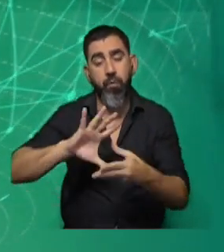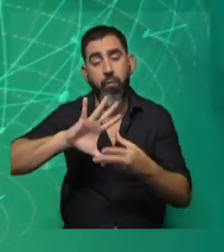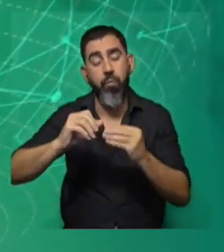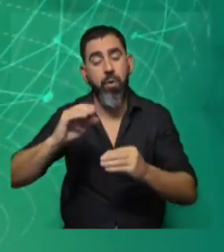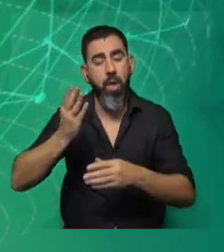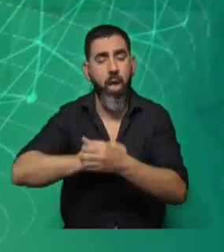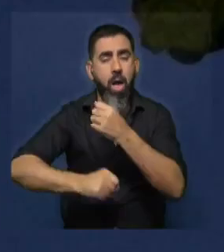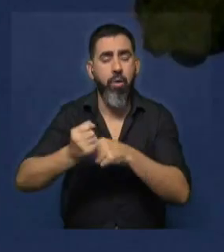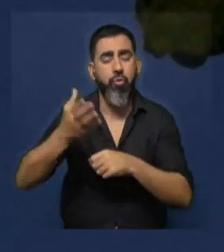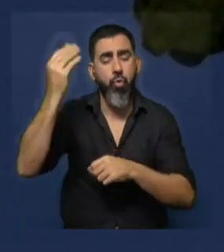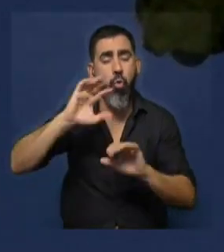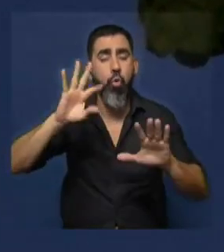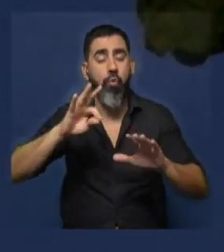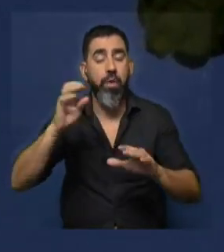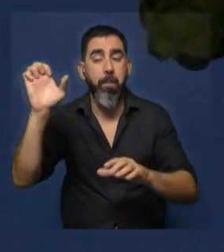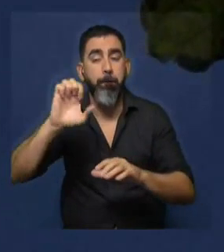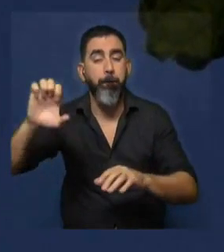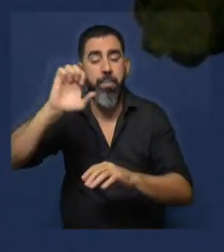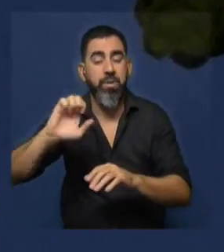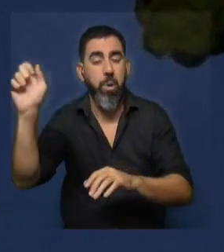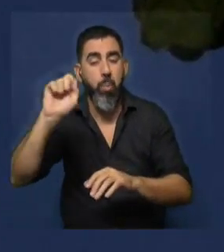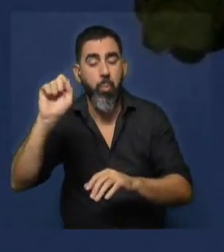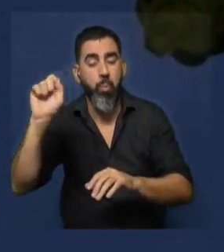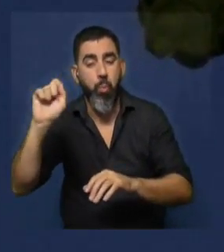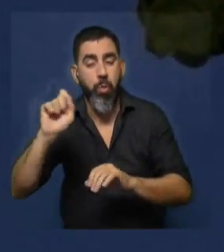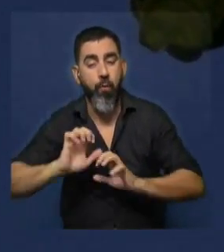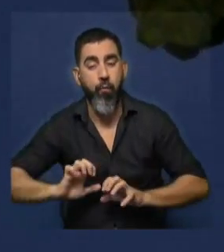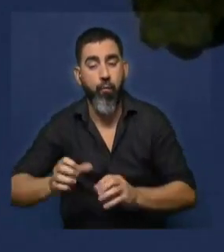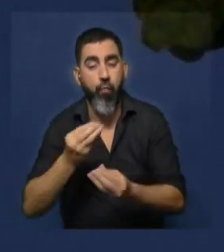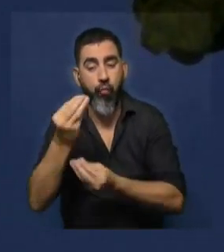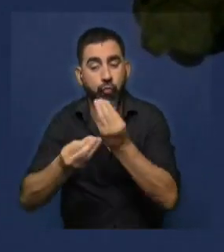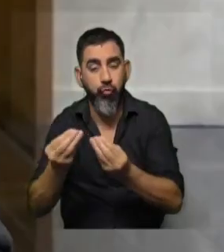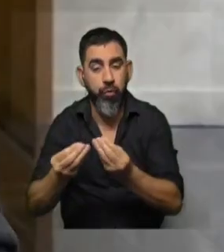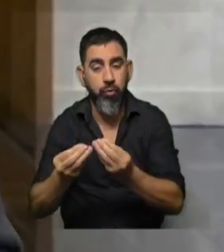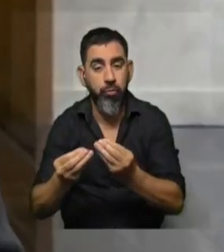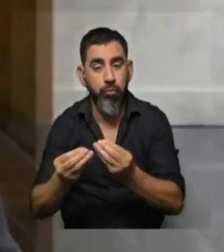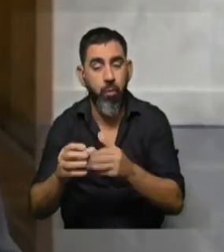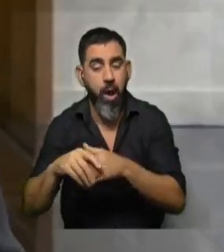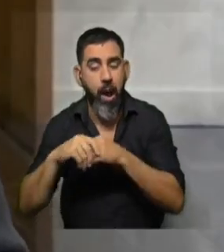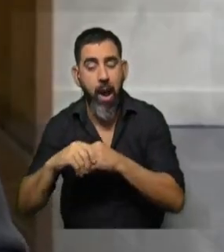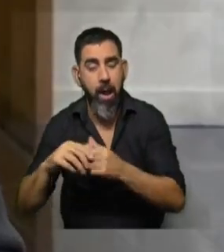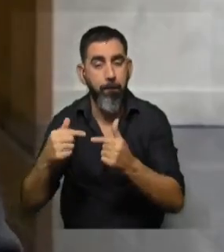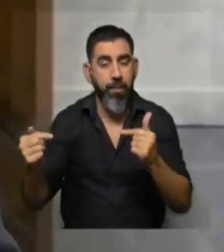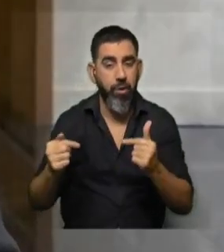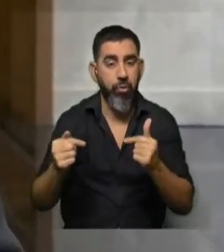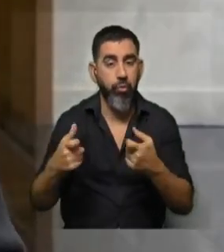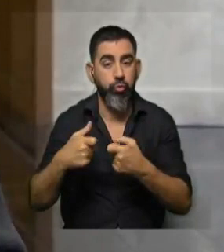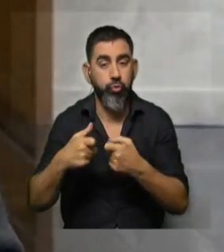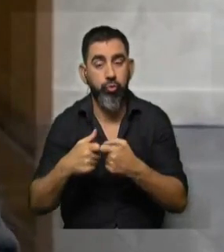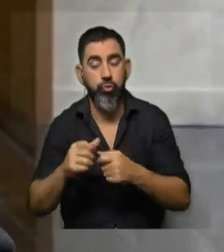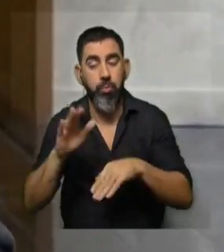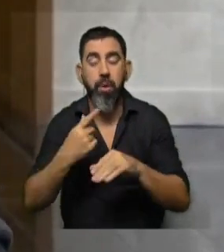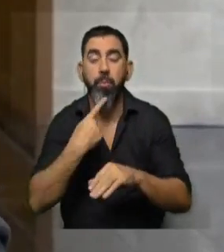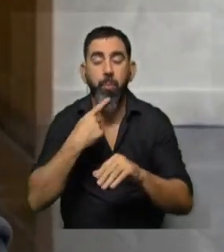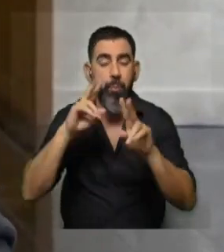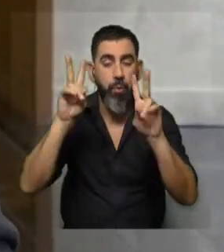de la década del 90 las empresas públicas para para ingreso de funcionarios con una Beta estelar que tiene sobre todo ribetes políticos